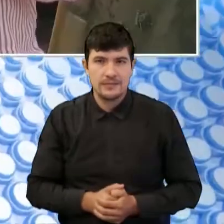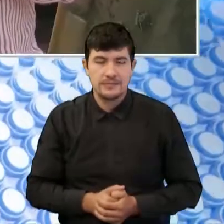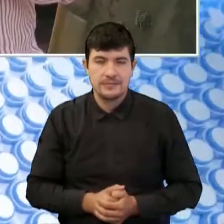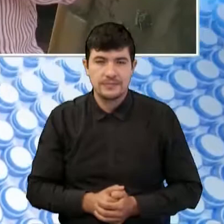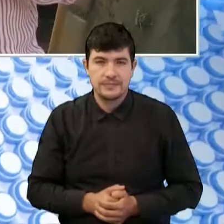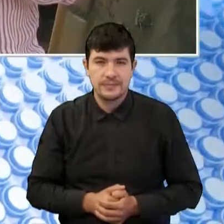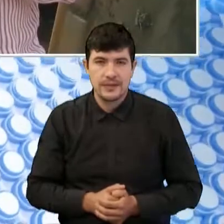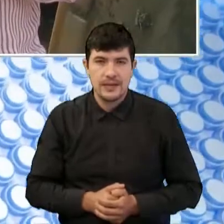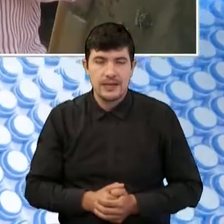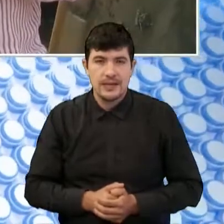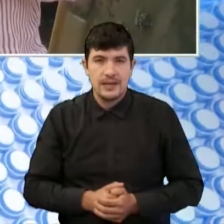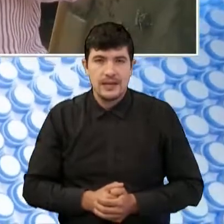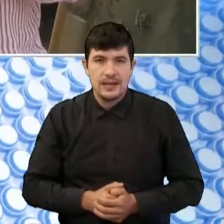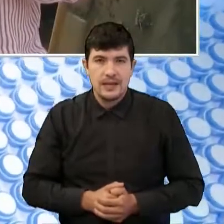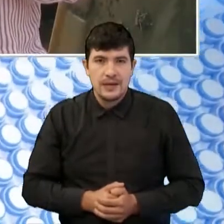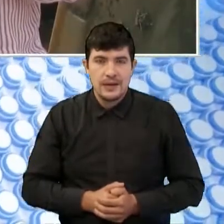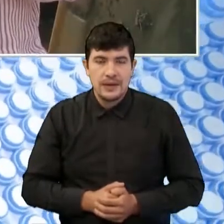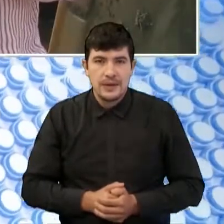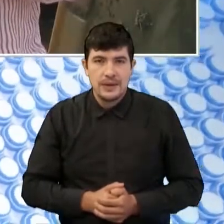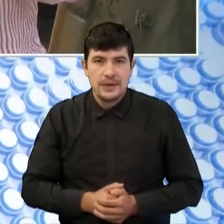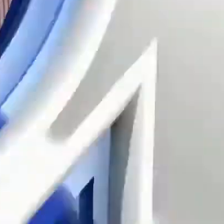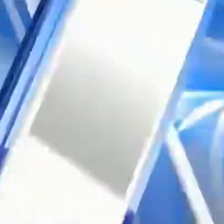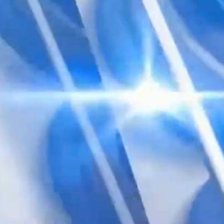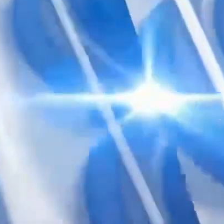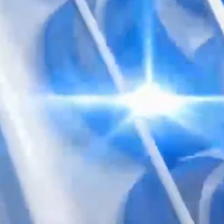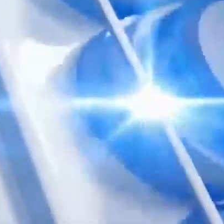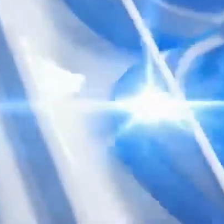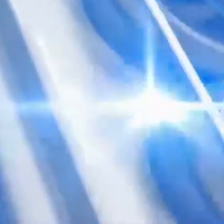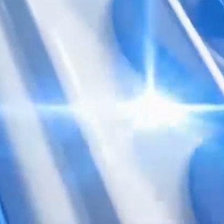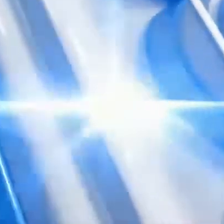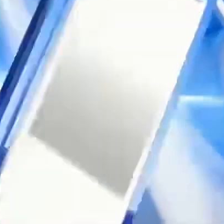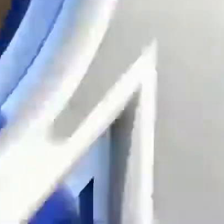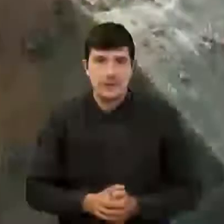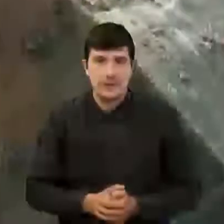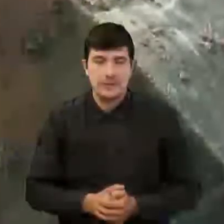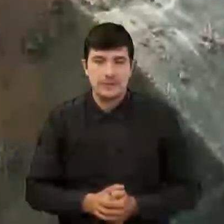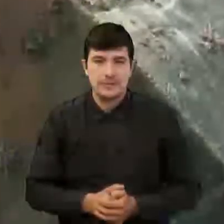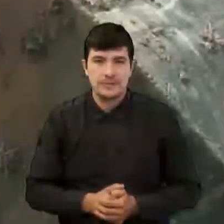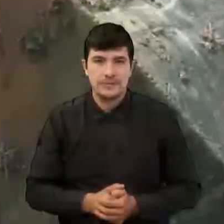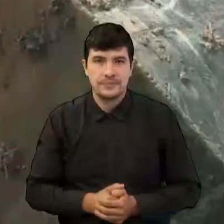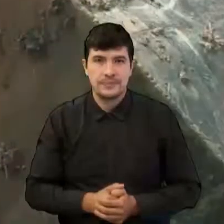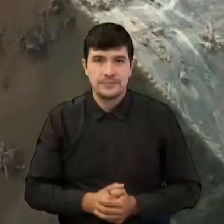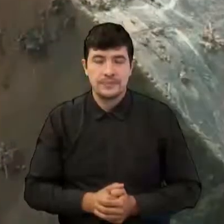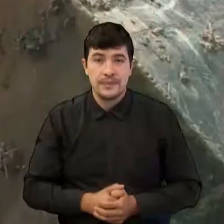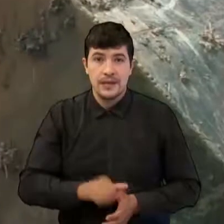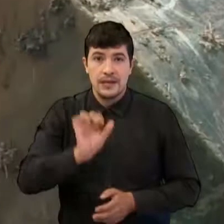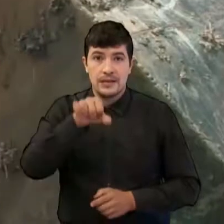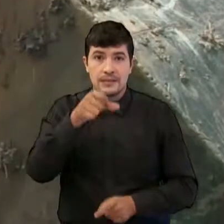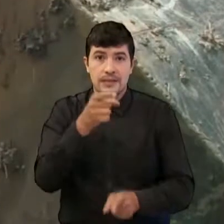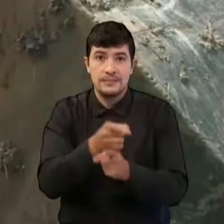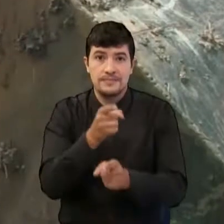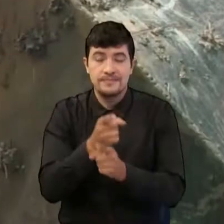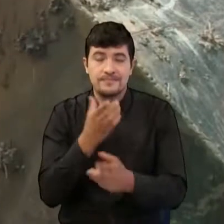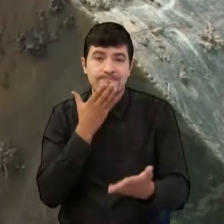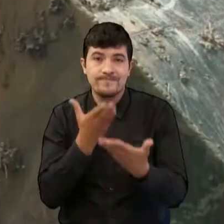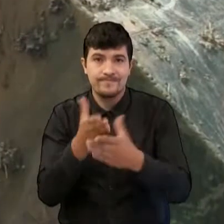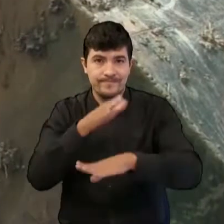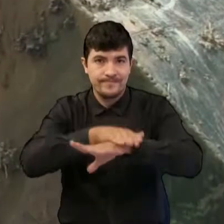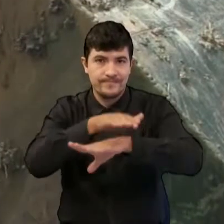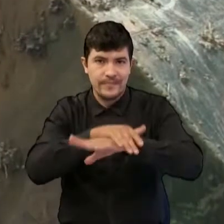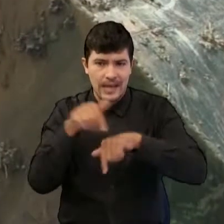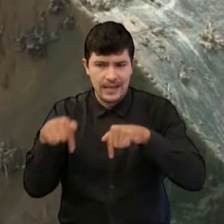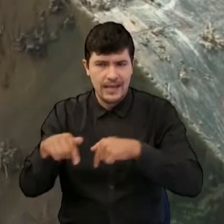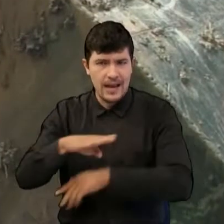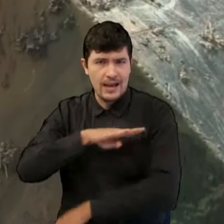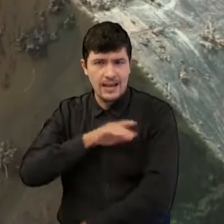así es compañeros que tal buena tarde pues la propuesta que tiene el alcalde de la puerta de oro del departamento de santander la ciudad de